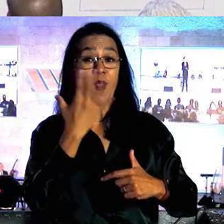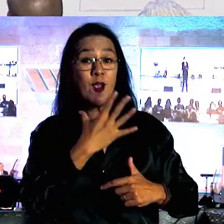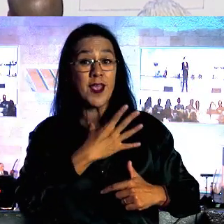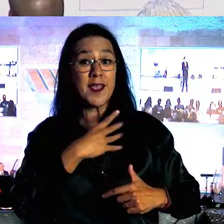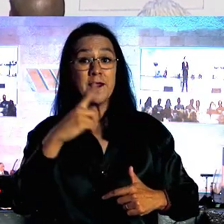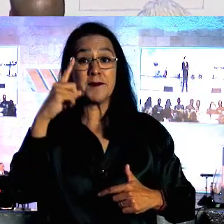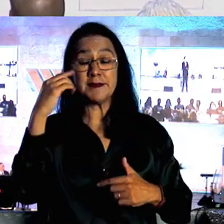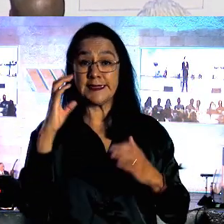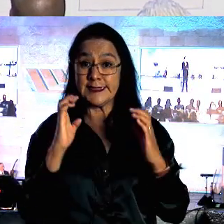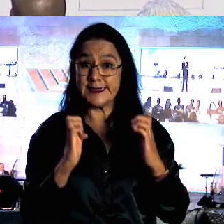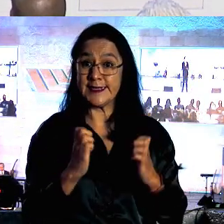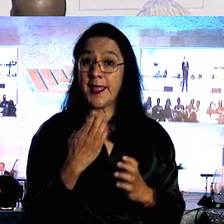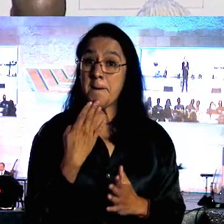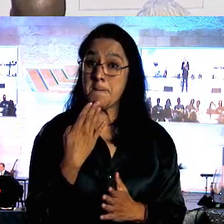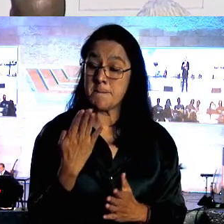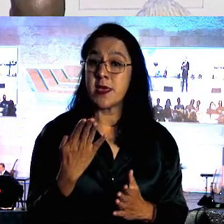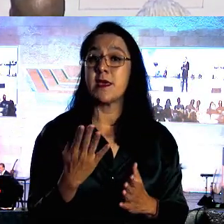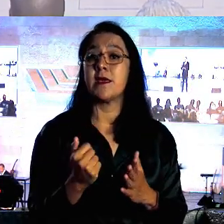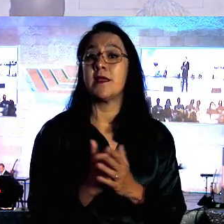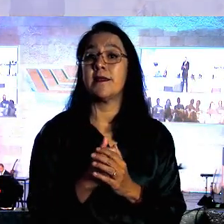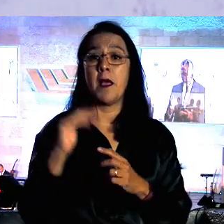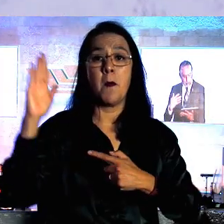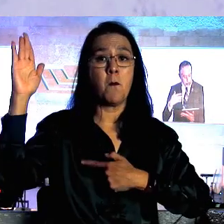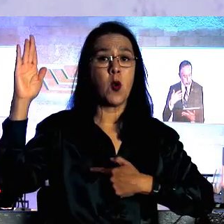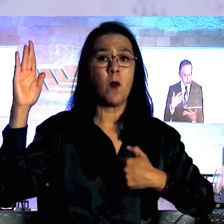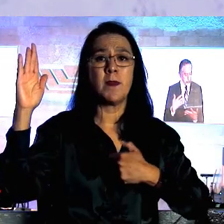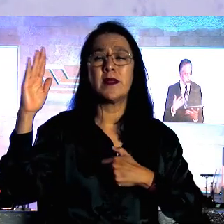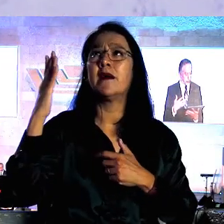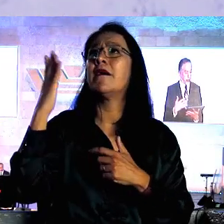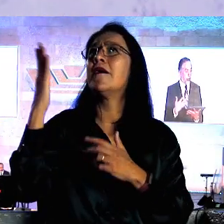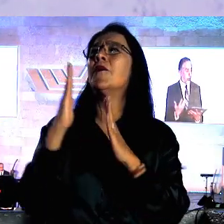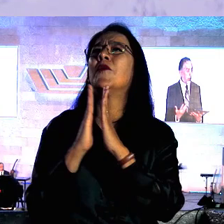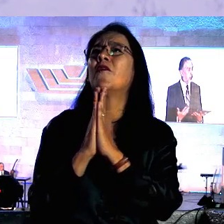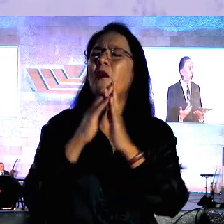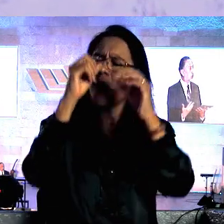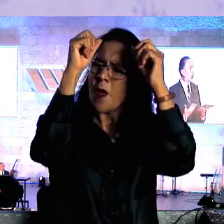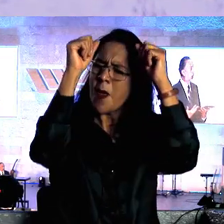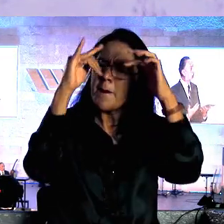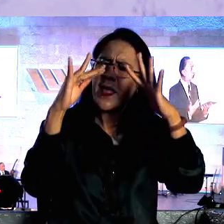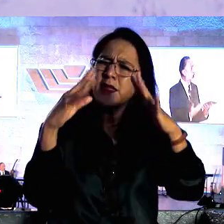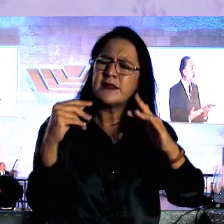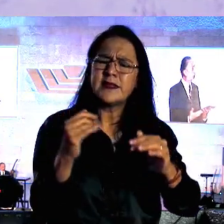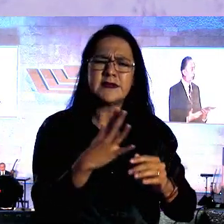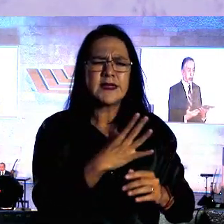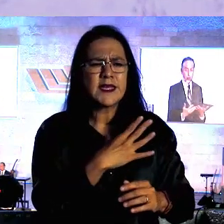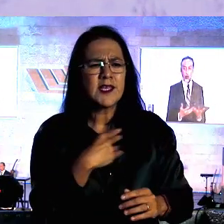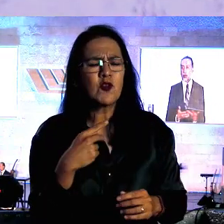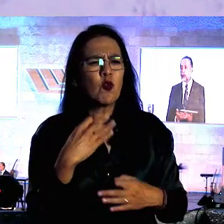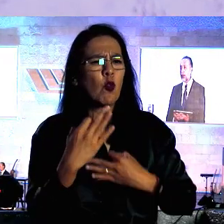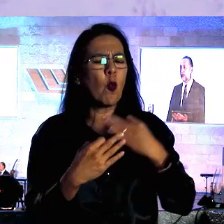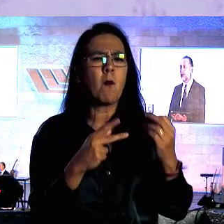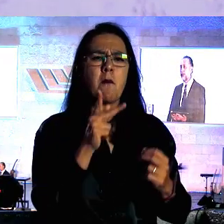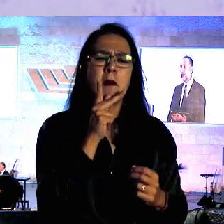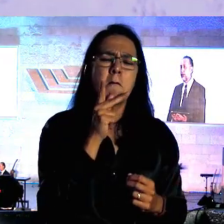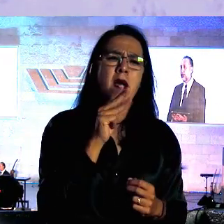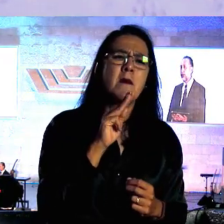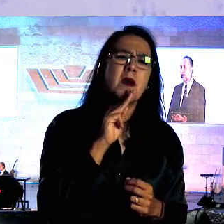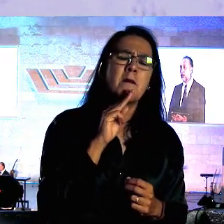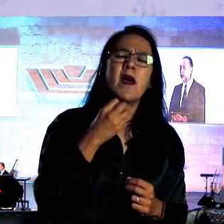es para nosotros y yo sé que Señor bendice a mis hijos es una oración natural de toda mamá de todo papá